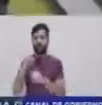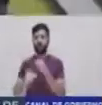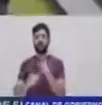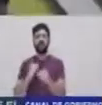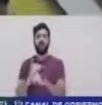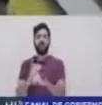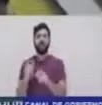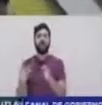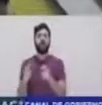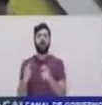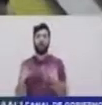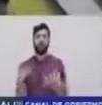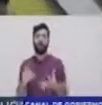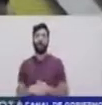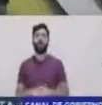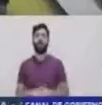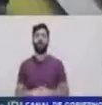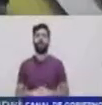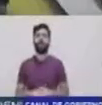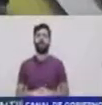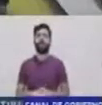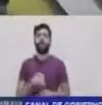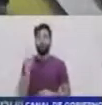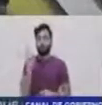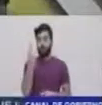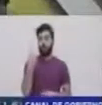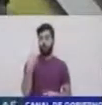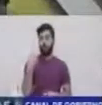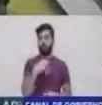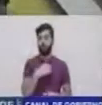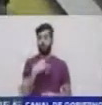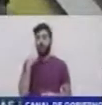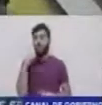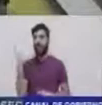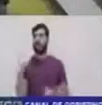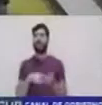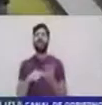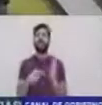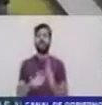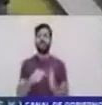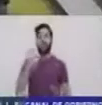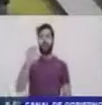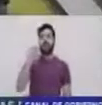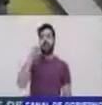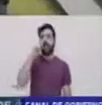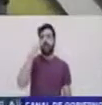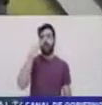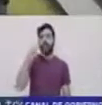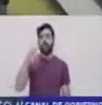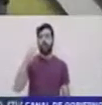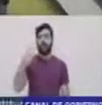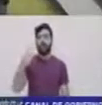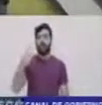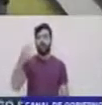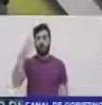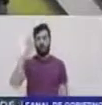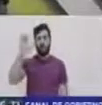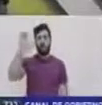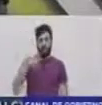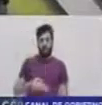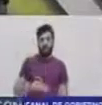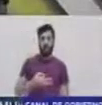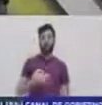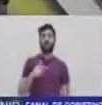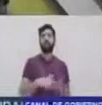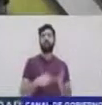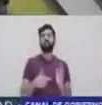es tener ética virtual? Bueno, primero tendríamos que comenzar por definir lo que es la ética. Uh-huh. La ética,